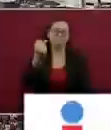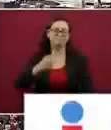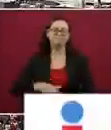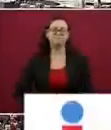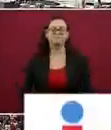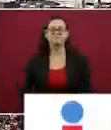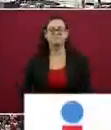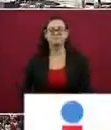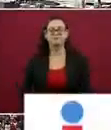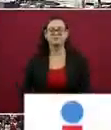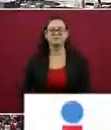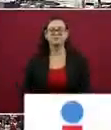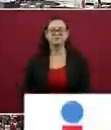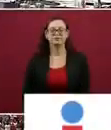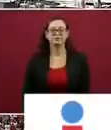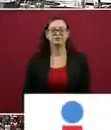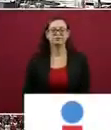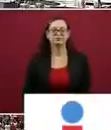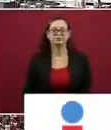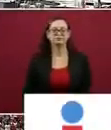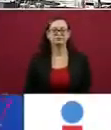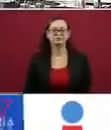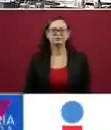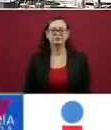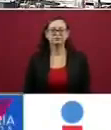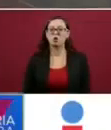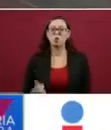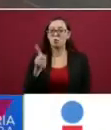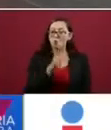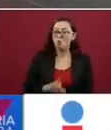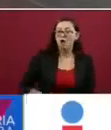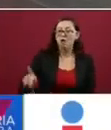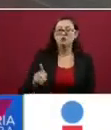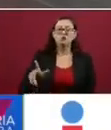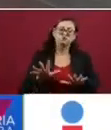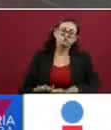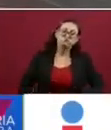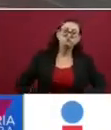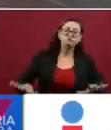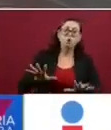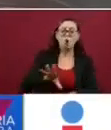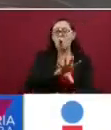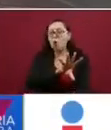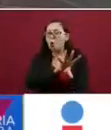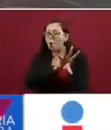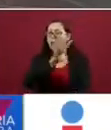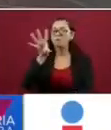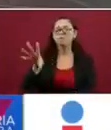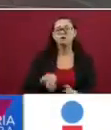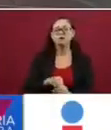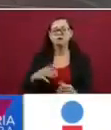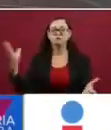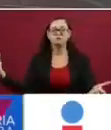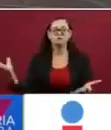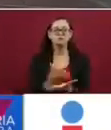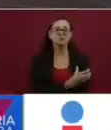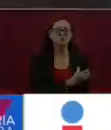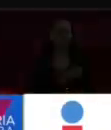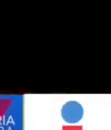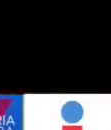Fue la victoria de todo un pueblo, de nuestros